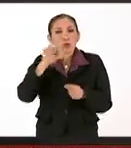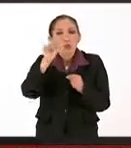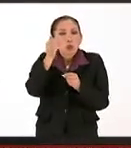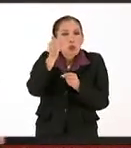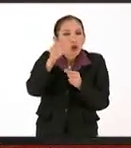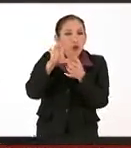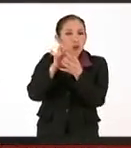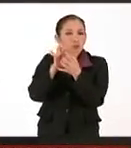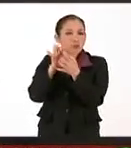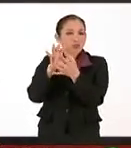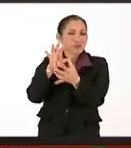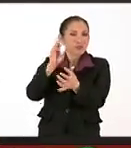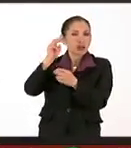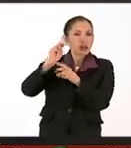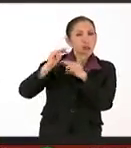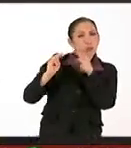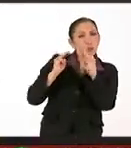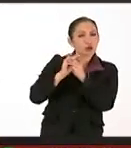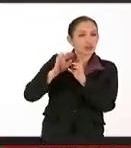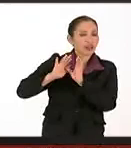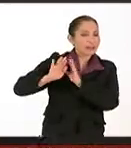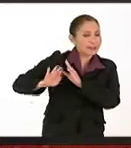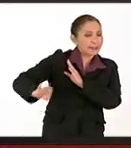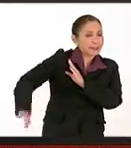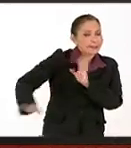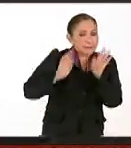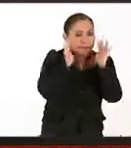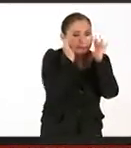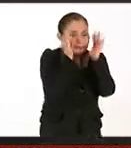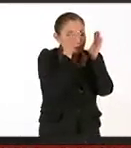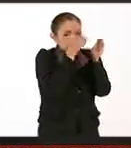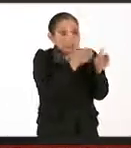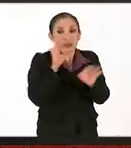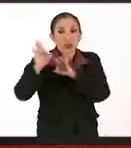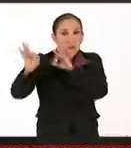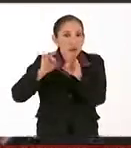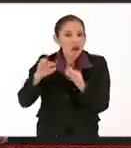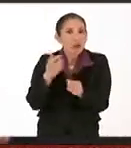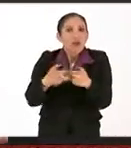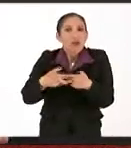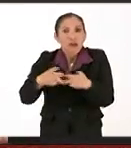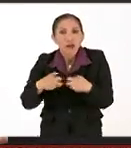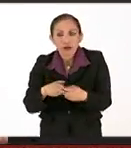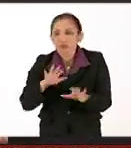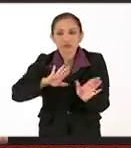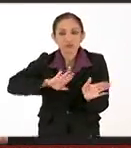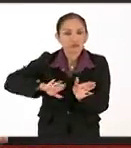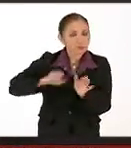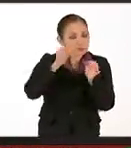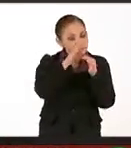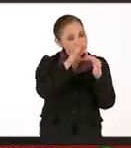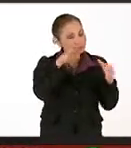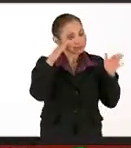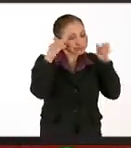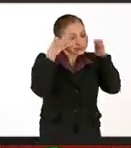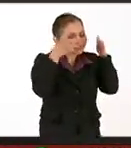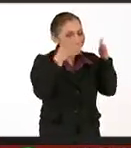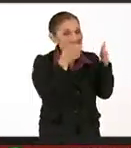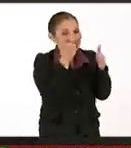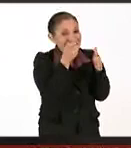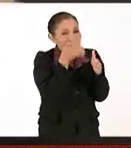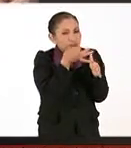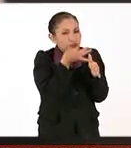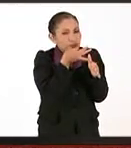un poquito del mundo en el cual nos metemos todos los días, en el trabajo, el estrés y demás cosas. Y en ese